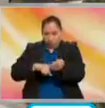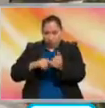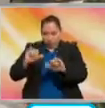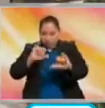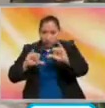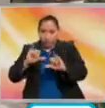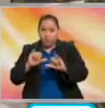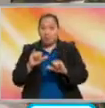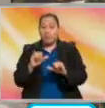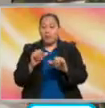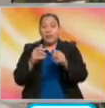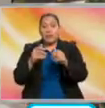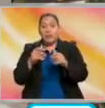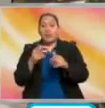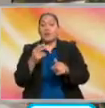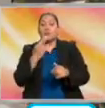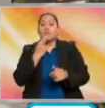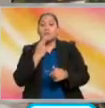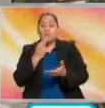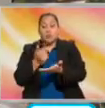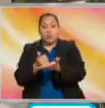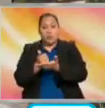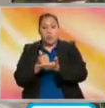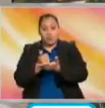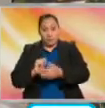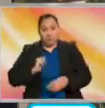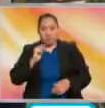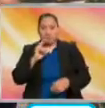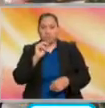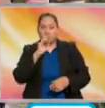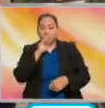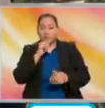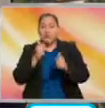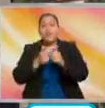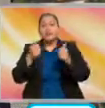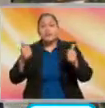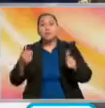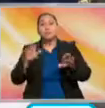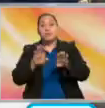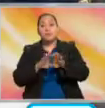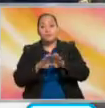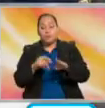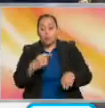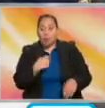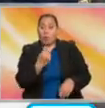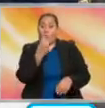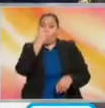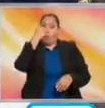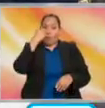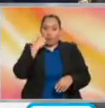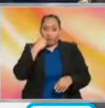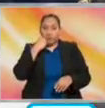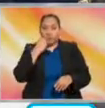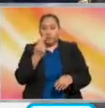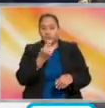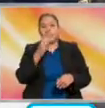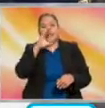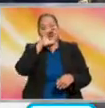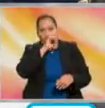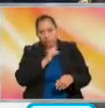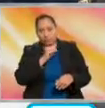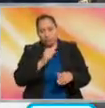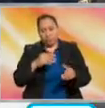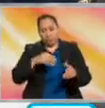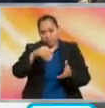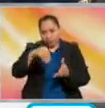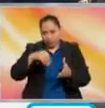podemos utilizar, no las podemos aprovechar. La única manera de que podamos separarlas y que las podamos absorber es a través de un proceso térmico, Ok. es decir, que